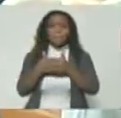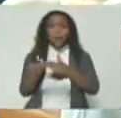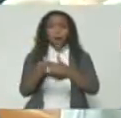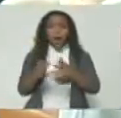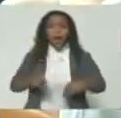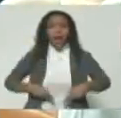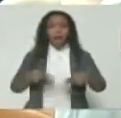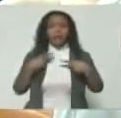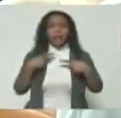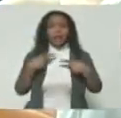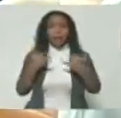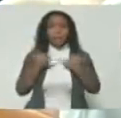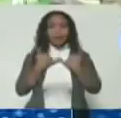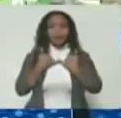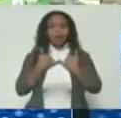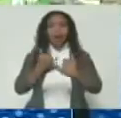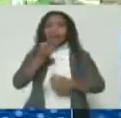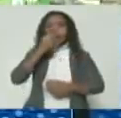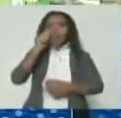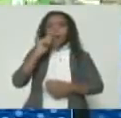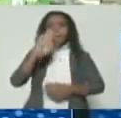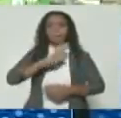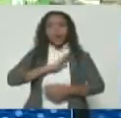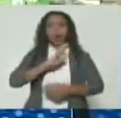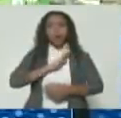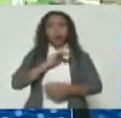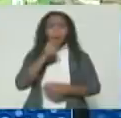vida a uno. Tomarse su cafecito